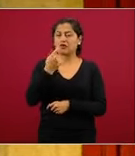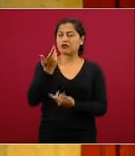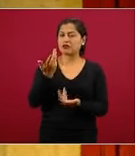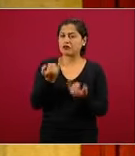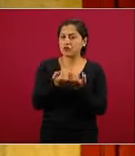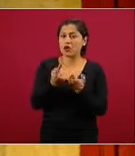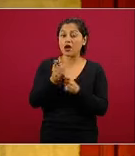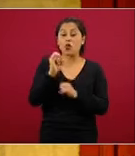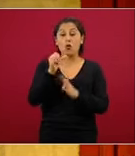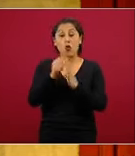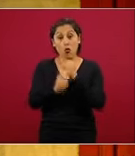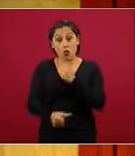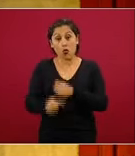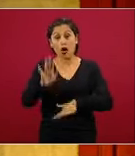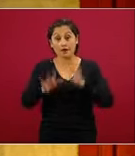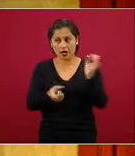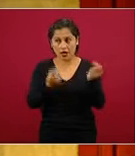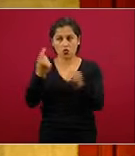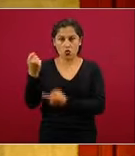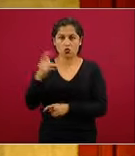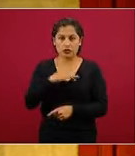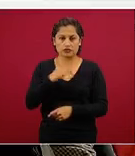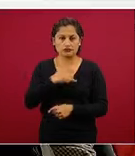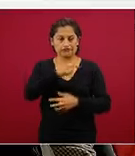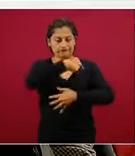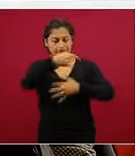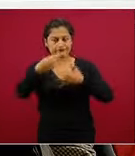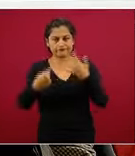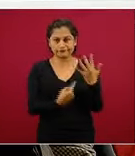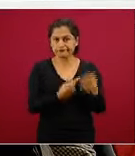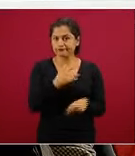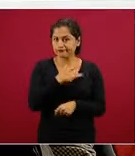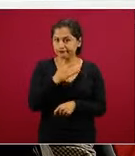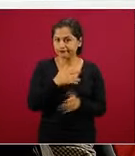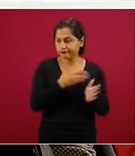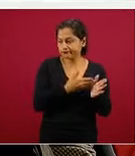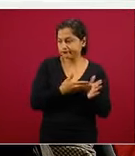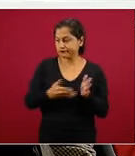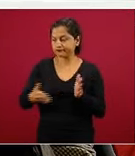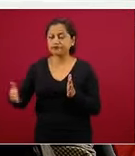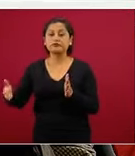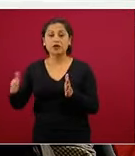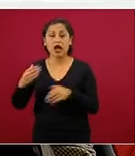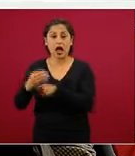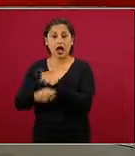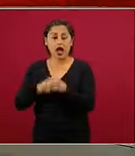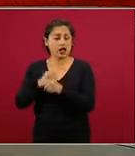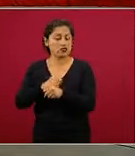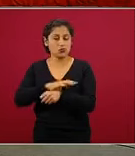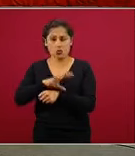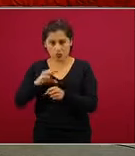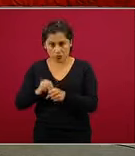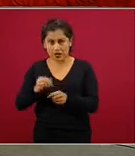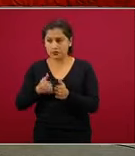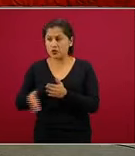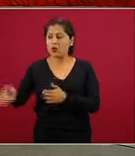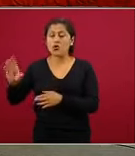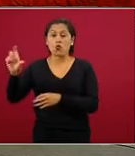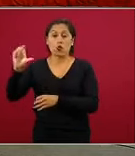COVID. Estos síntomas, durante todo este tiempo, durante todo este año, y hasta que acabe la epidemia, deben hacer